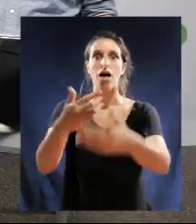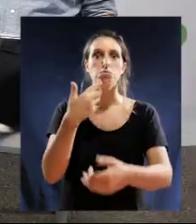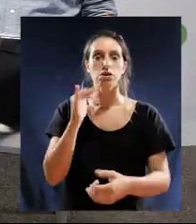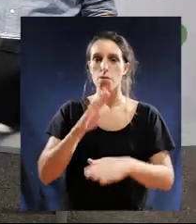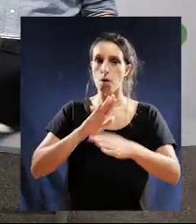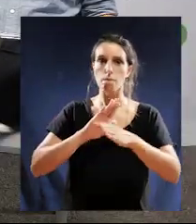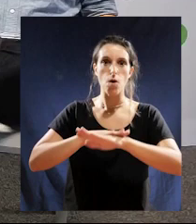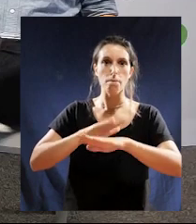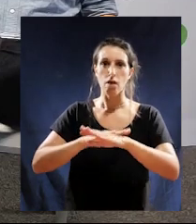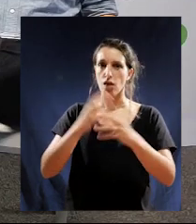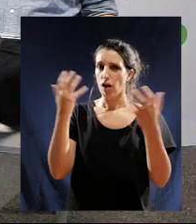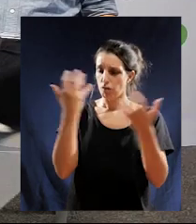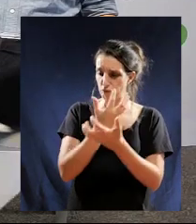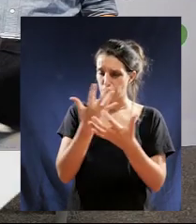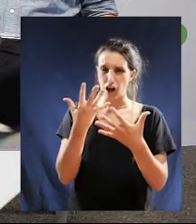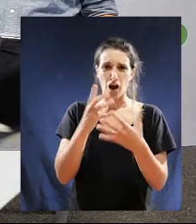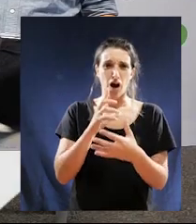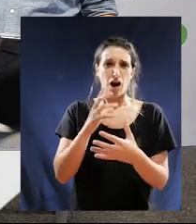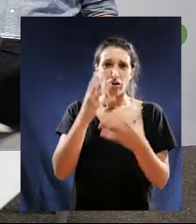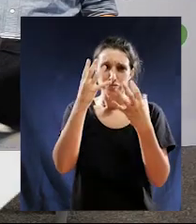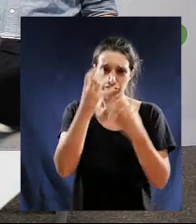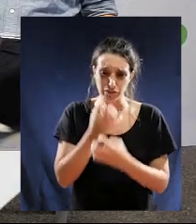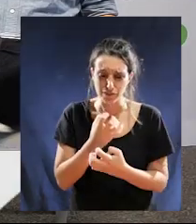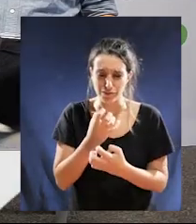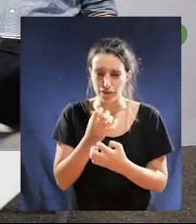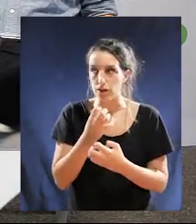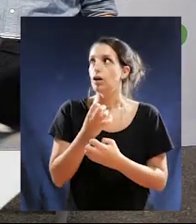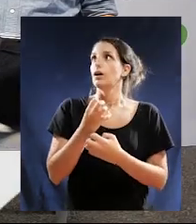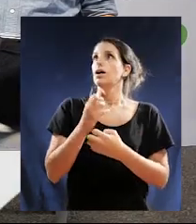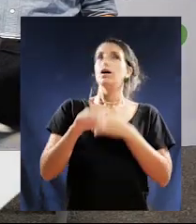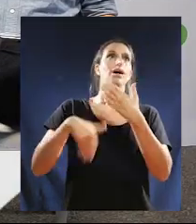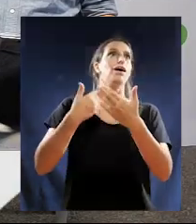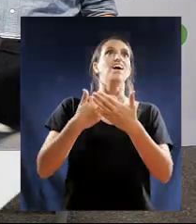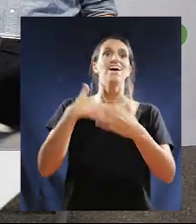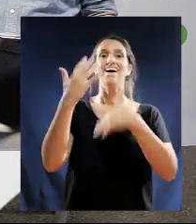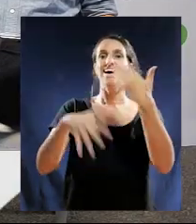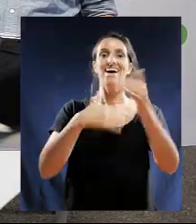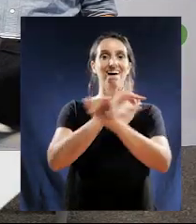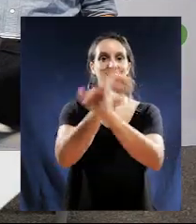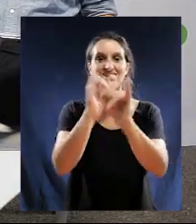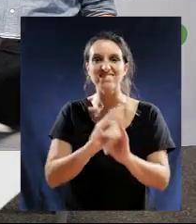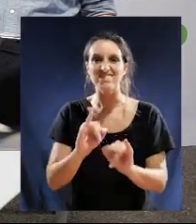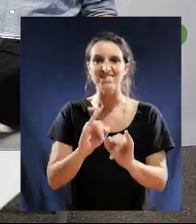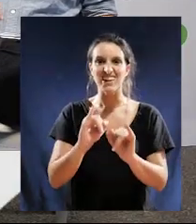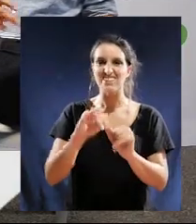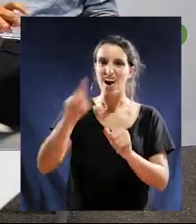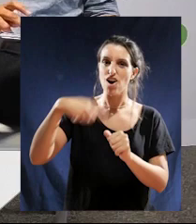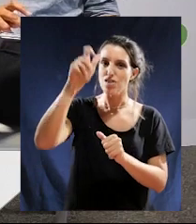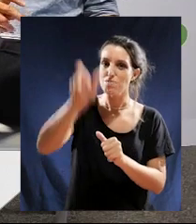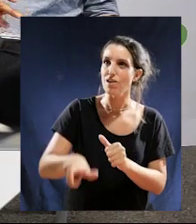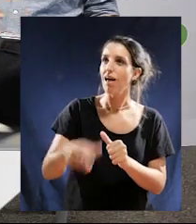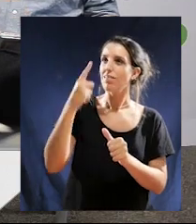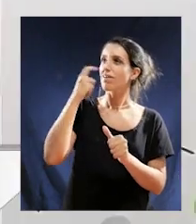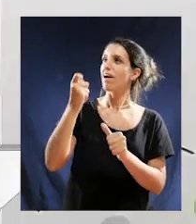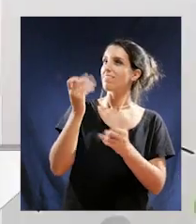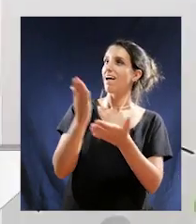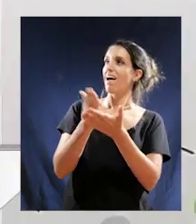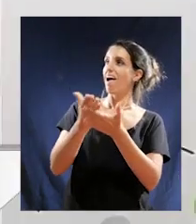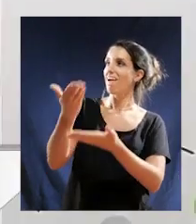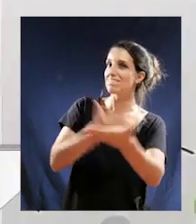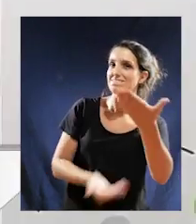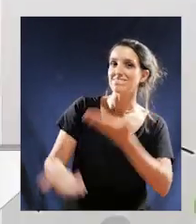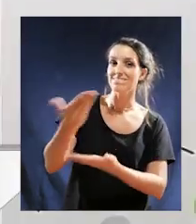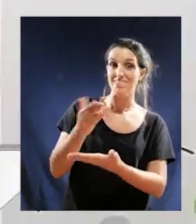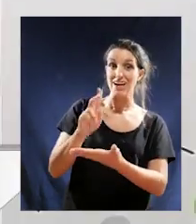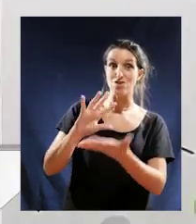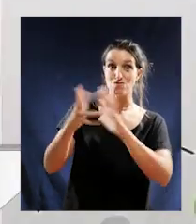cuando sabemos que salimos adelante de lo más feo contribuyendo y paradójicamente es cuidando al otro que